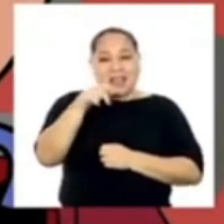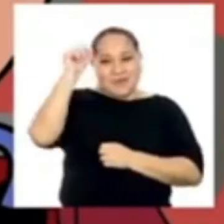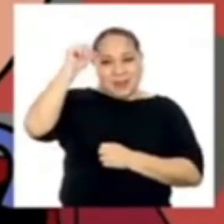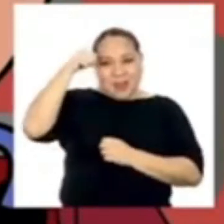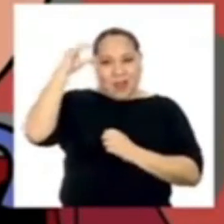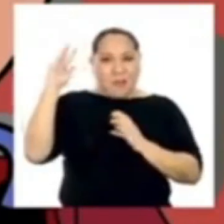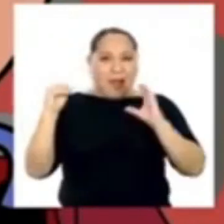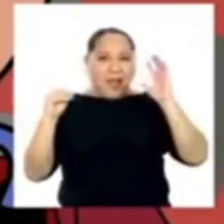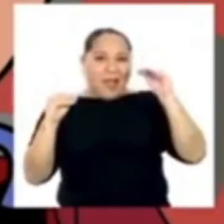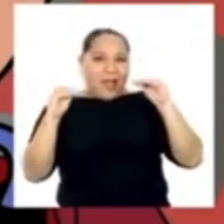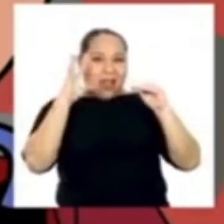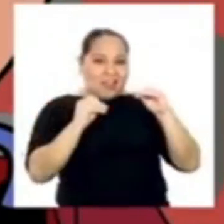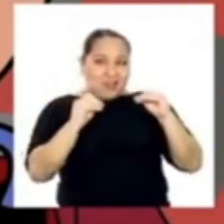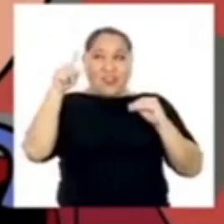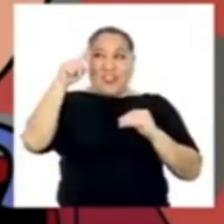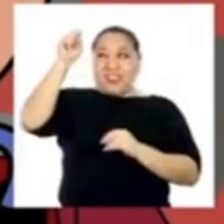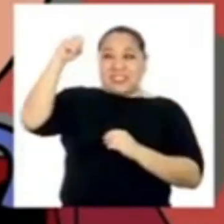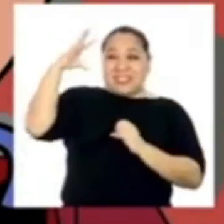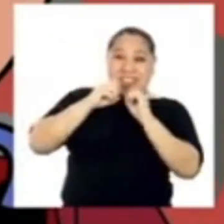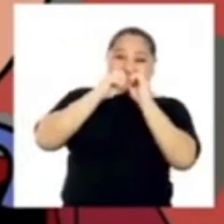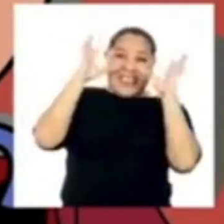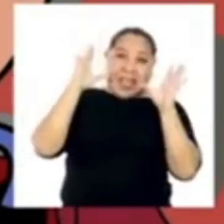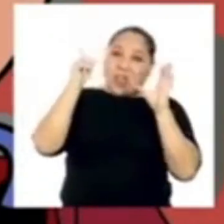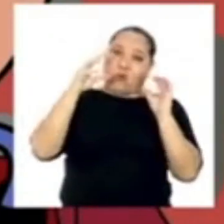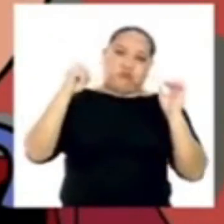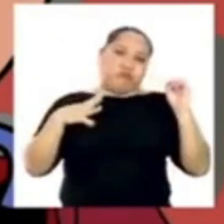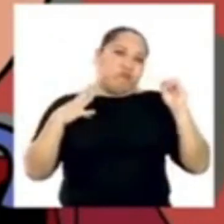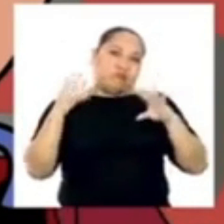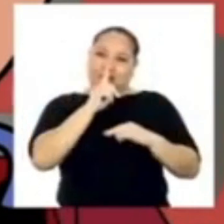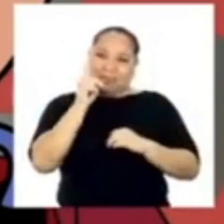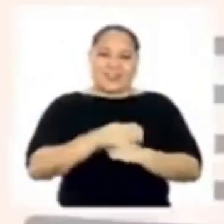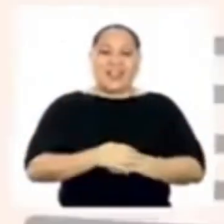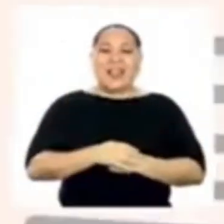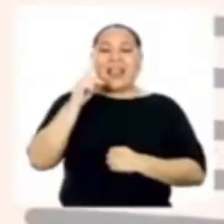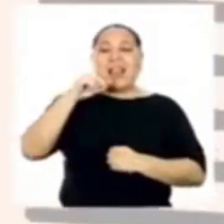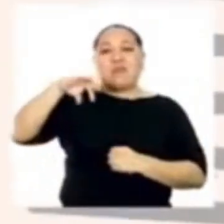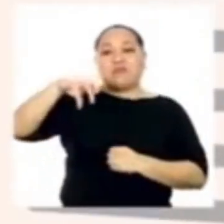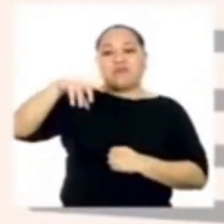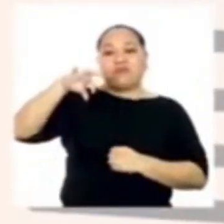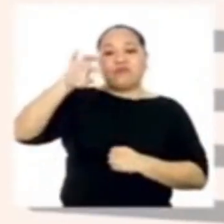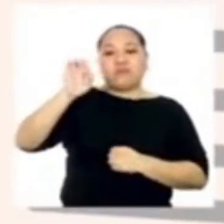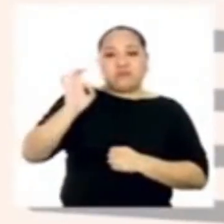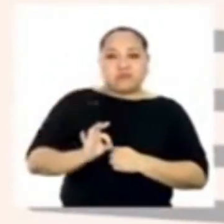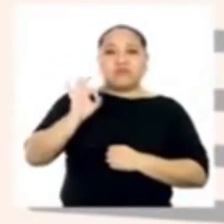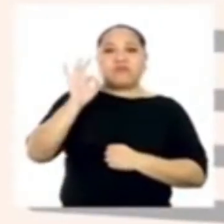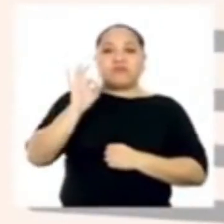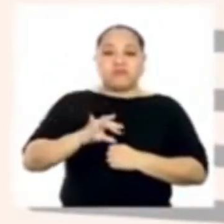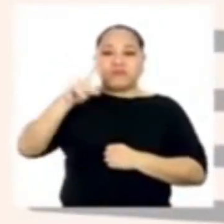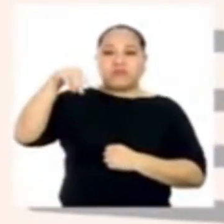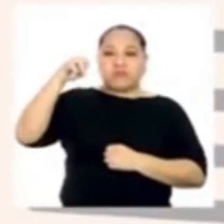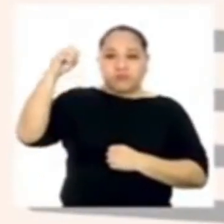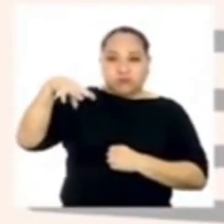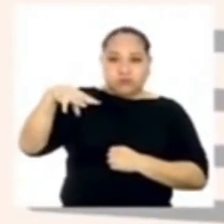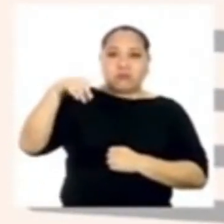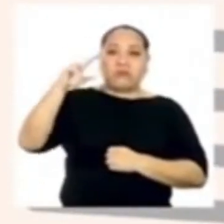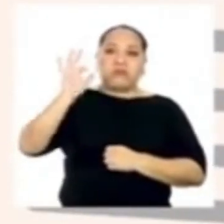Es para recordar apagar las luces cuando es de día. Exacto. Y aquí hay un caño que gotea tachado